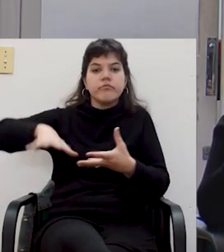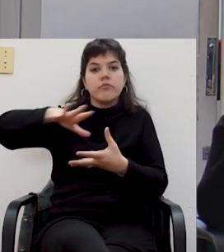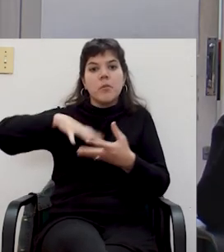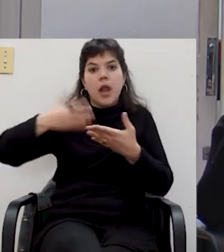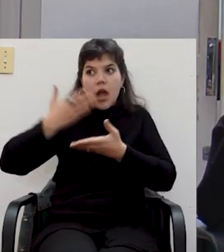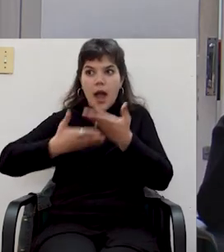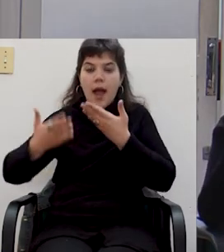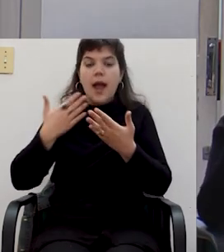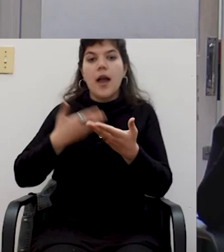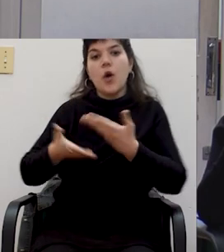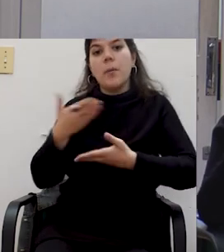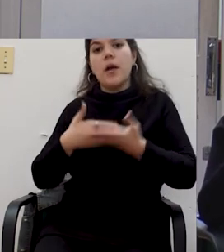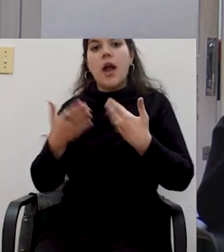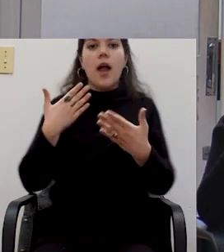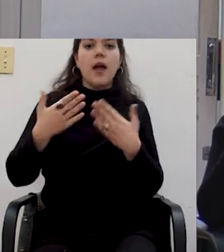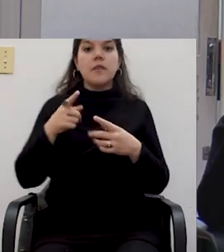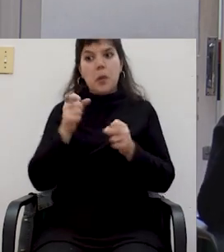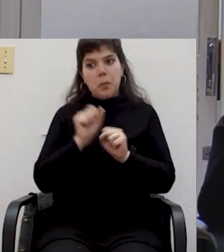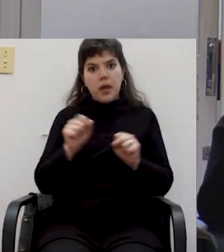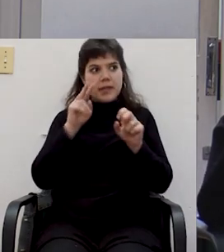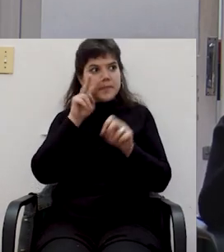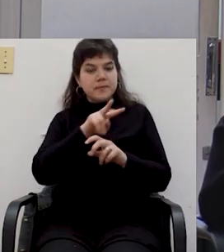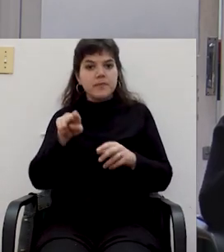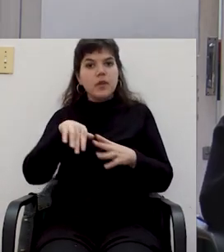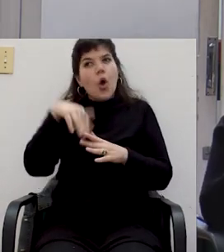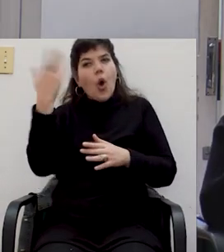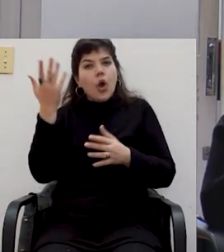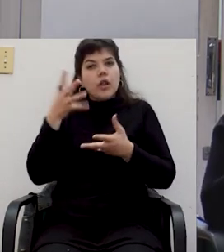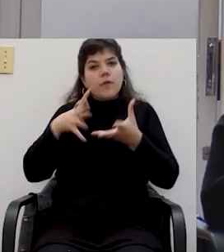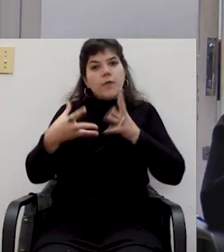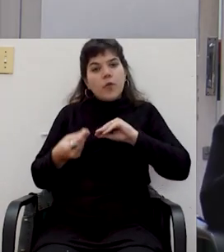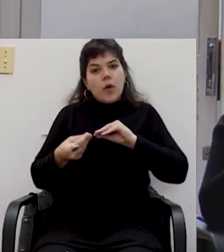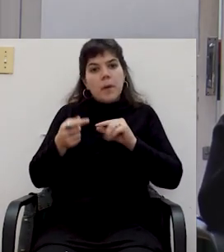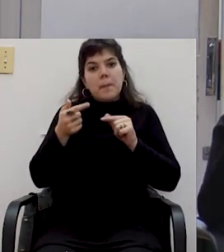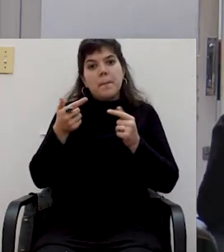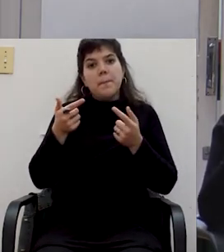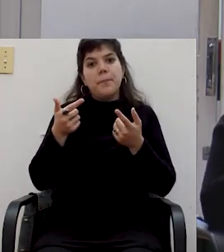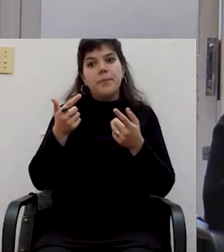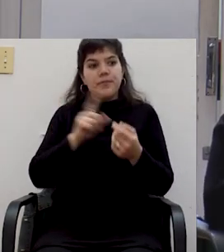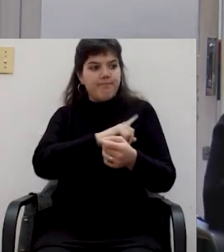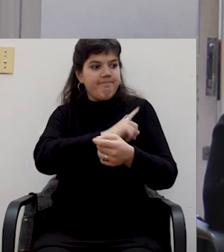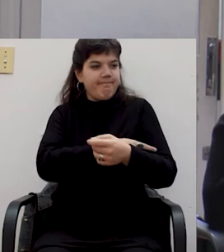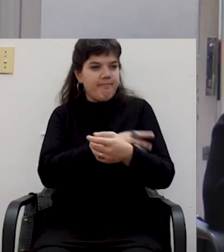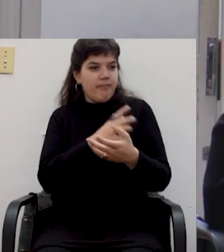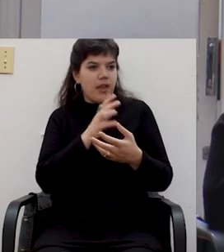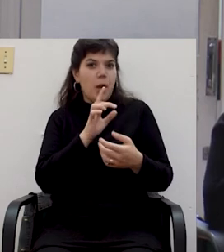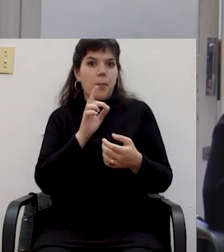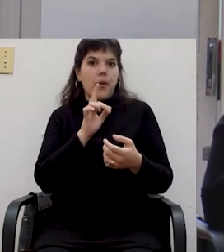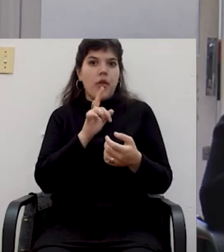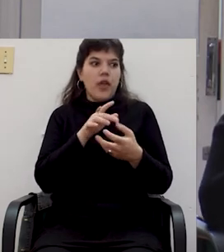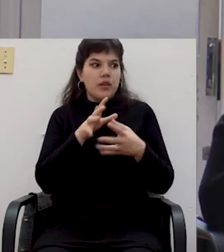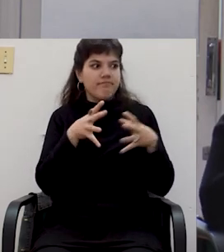que nos permitan visibilizar esos otros modos también de ejercicio de poder que no contribuyen